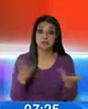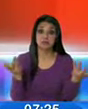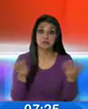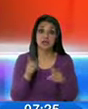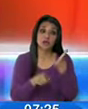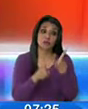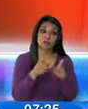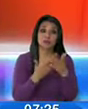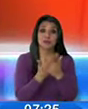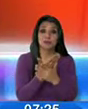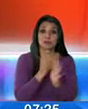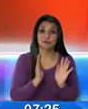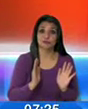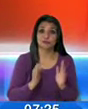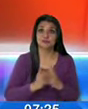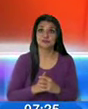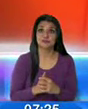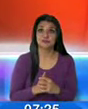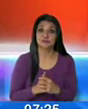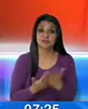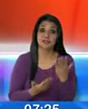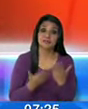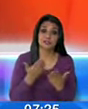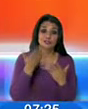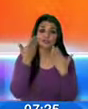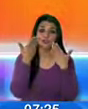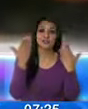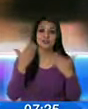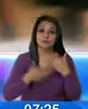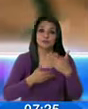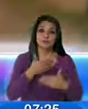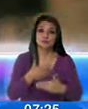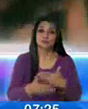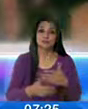son nuevos, entonces lógicamente no conocen el proceso.